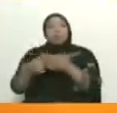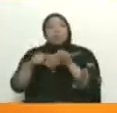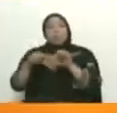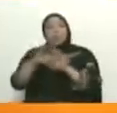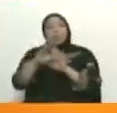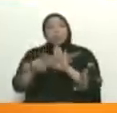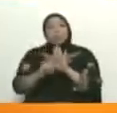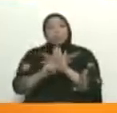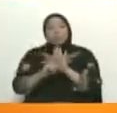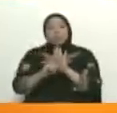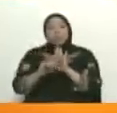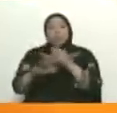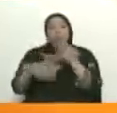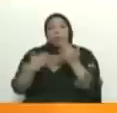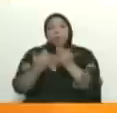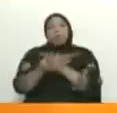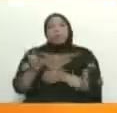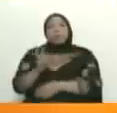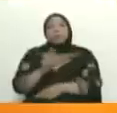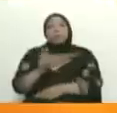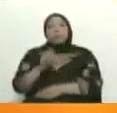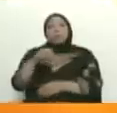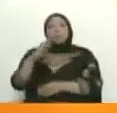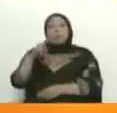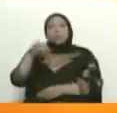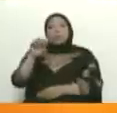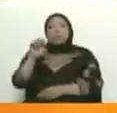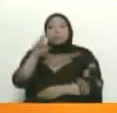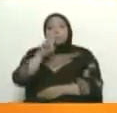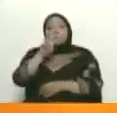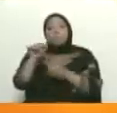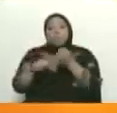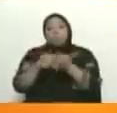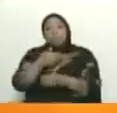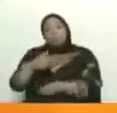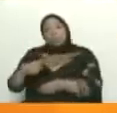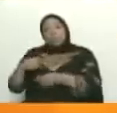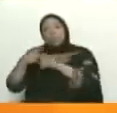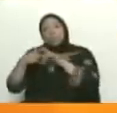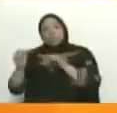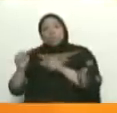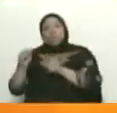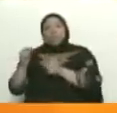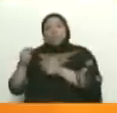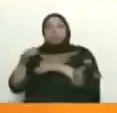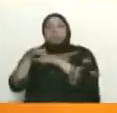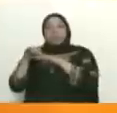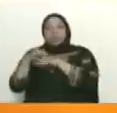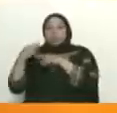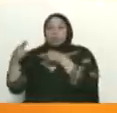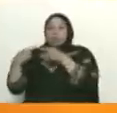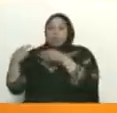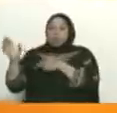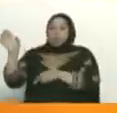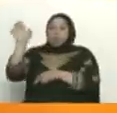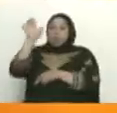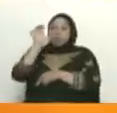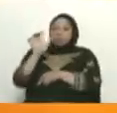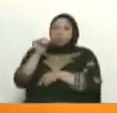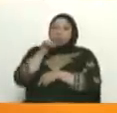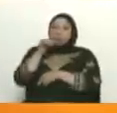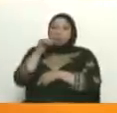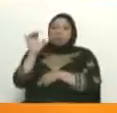constitución a países donde las elecciones son realizadas por un viceministerio o por el Ministerio de Relaciones Interiores, y